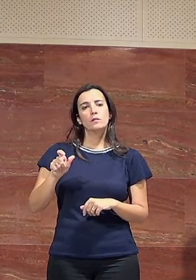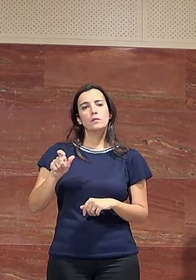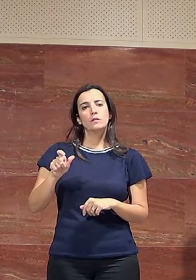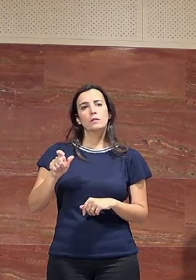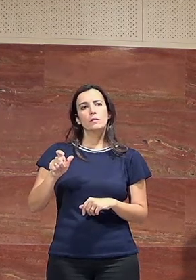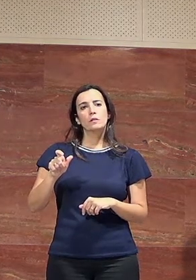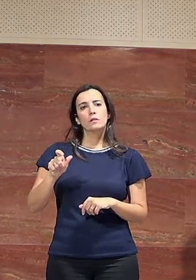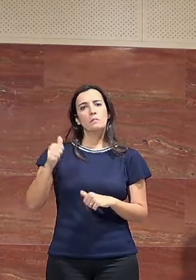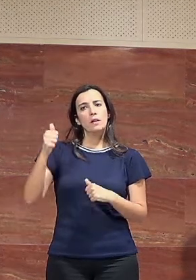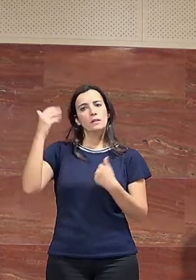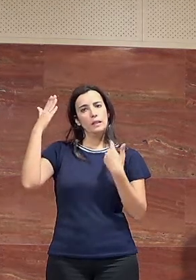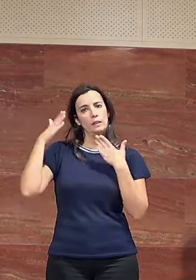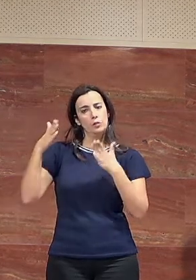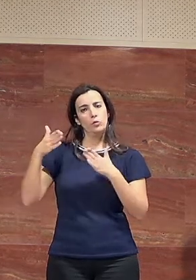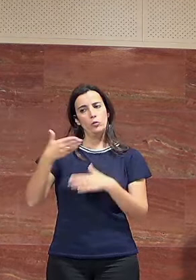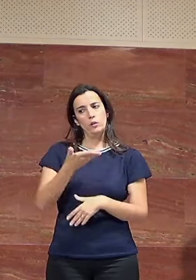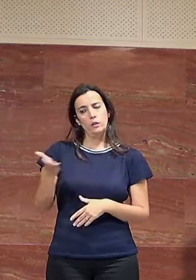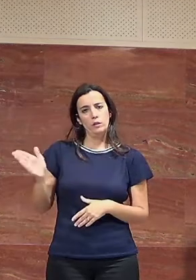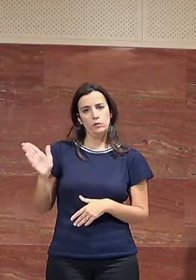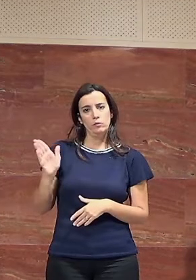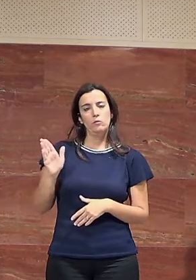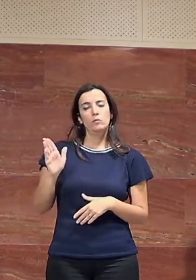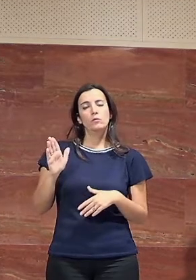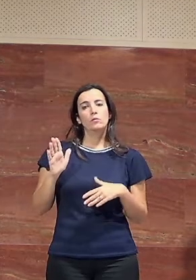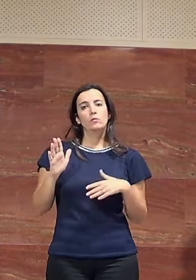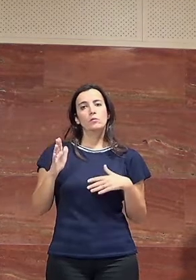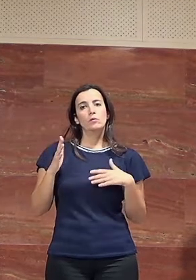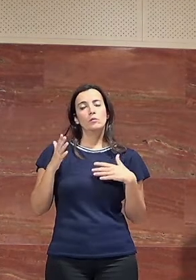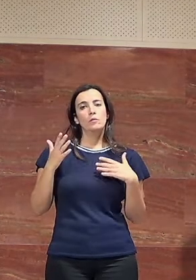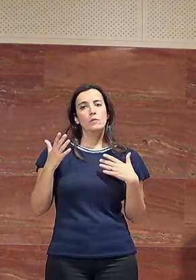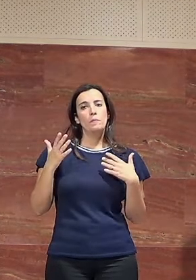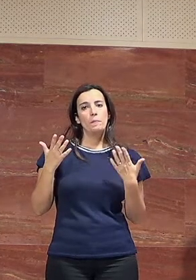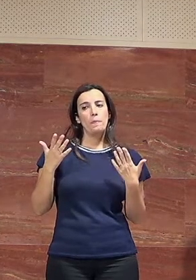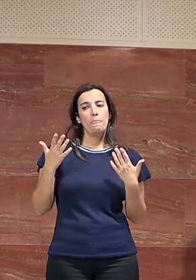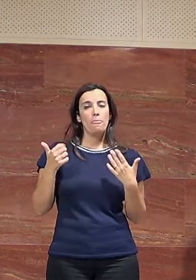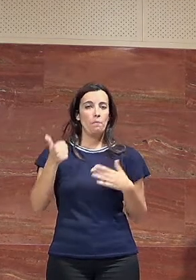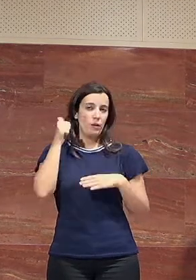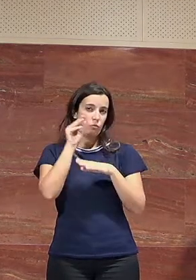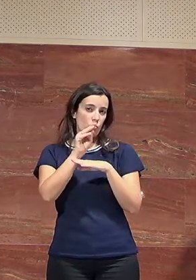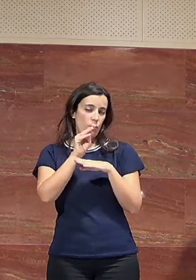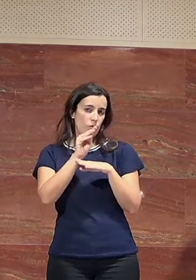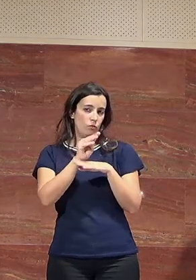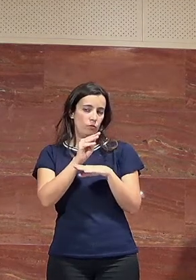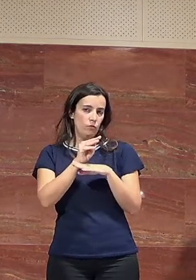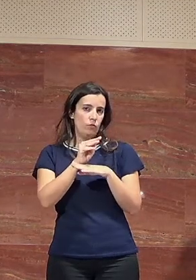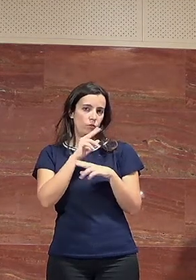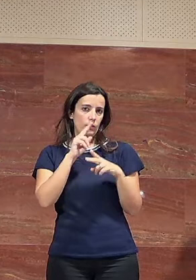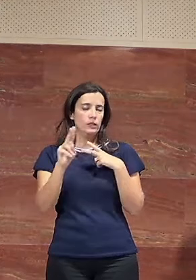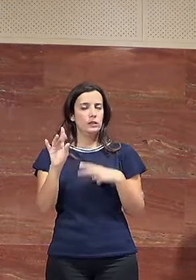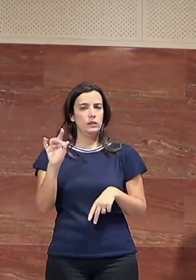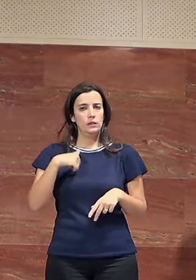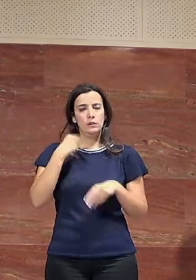a los otros. Y así, cuando Son vives más con... cuidadosos con los otros, ¿no? Sí, lo creo, Sí. lo